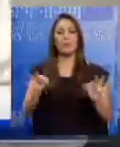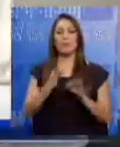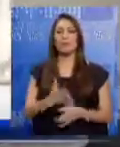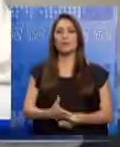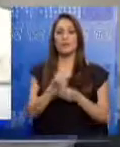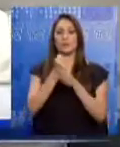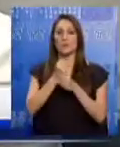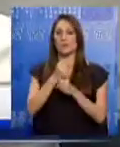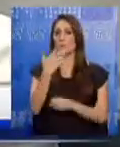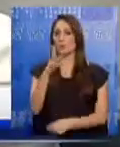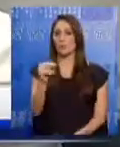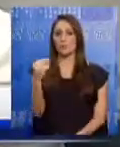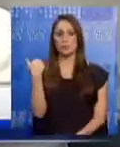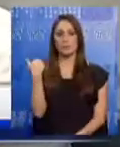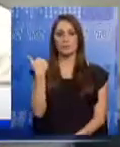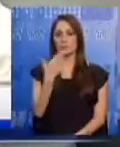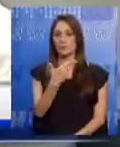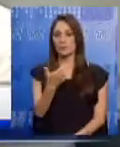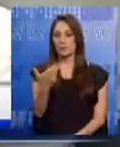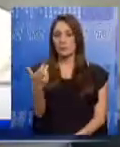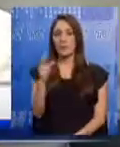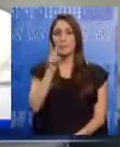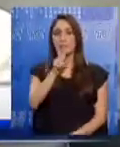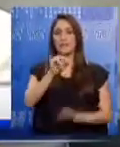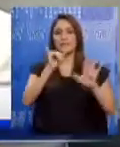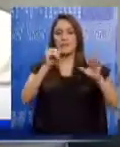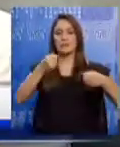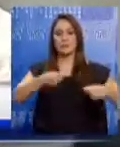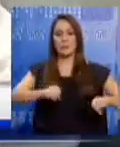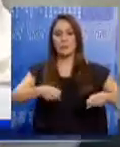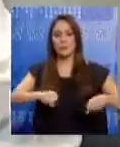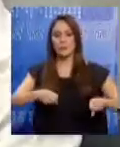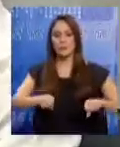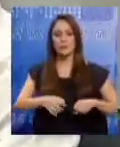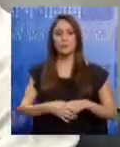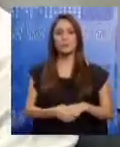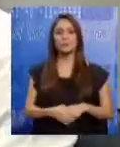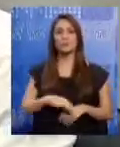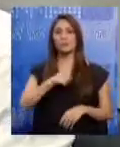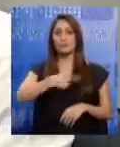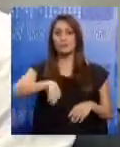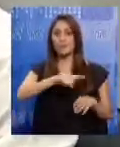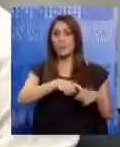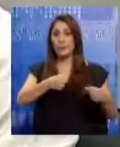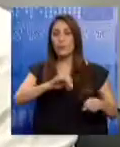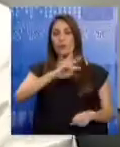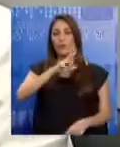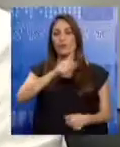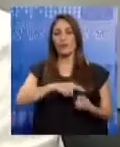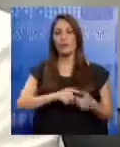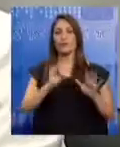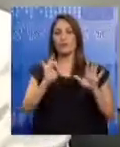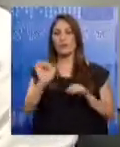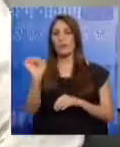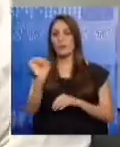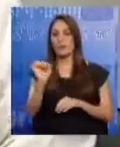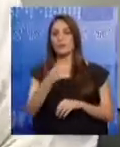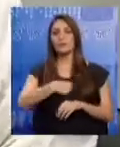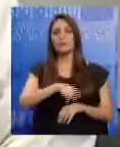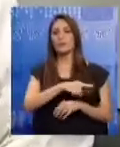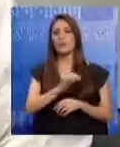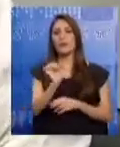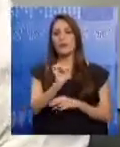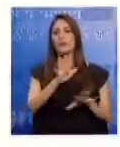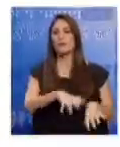9 armas de fuego, 26 motocicletas, todas estas robadas, 7 vehículos también, todos estos